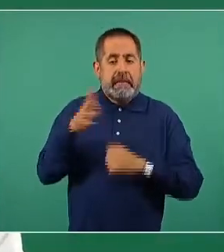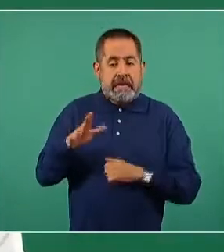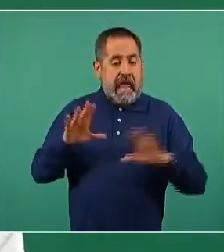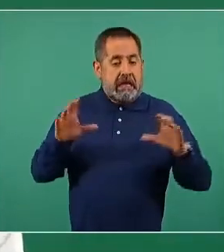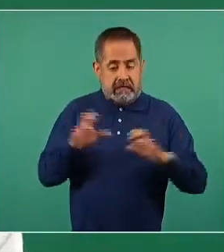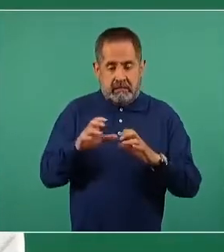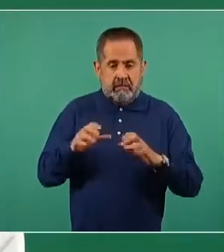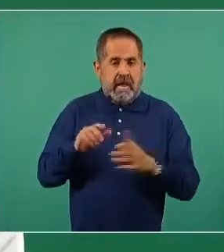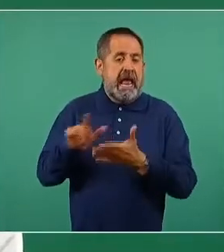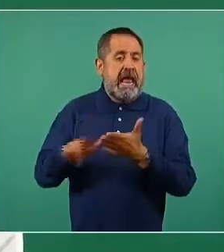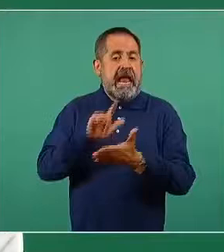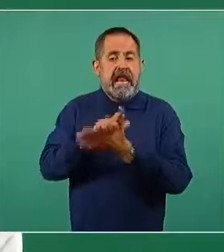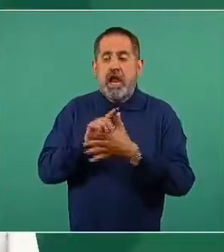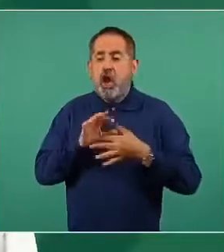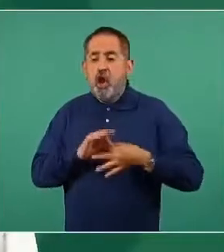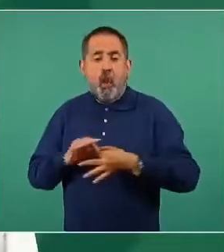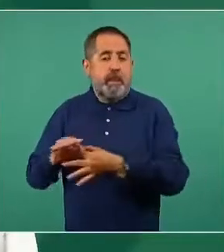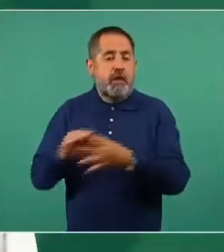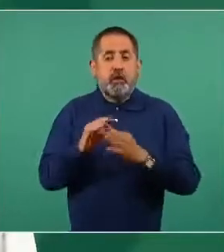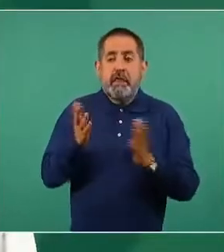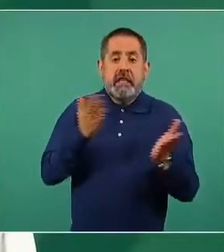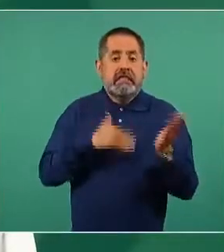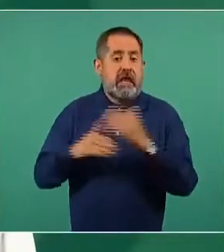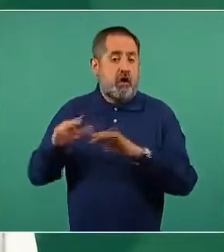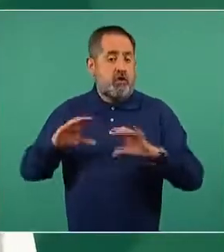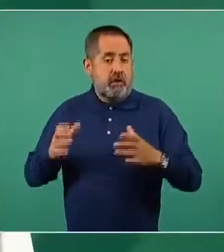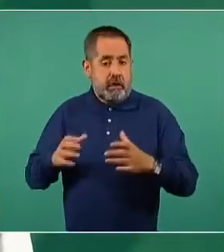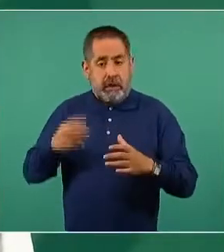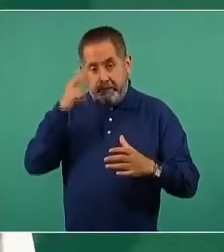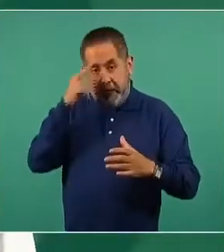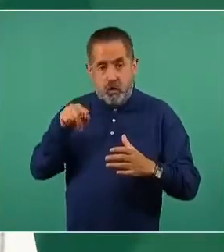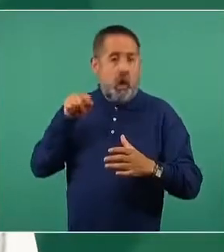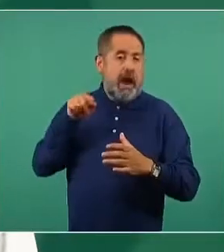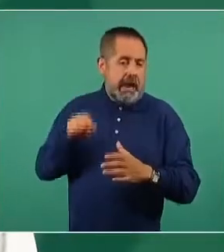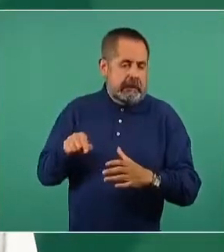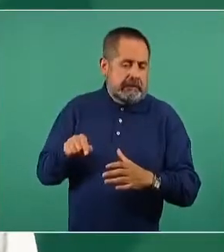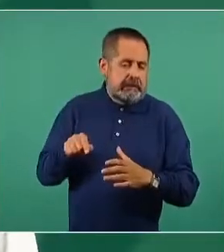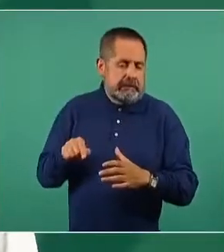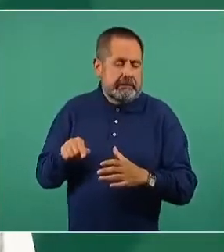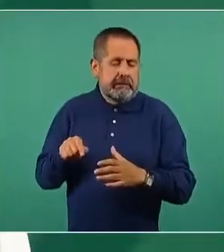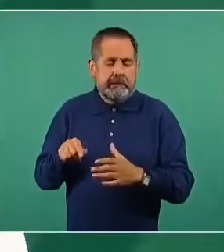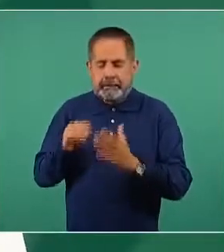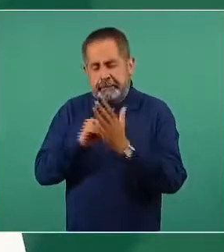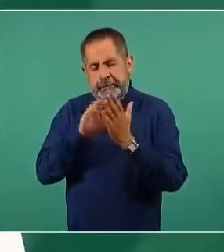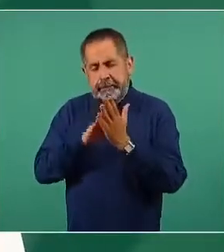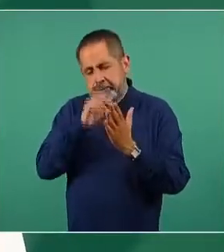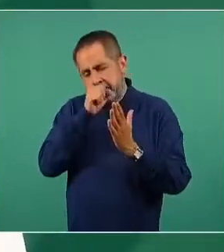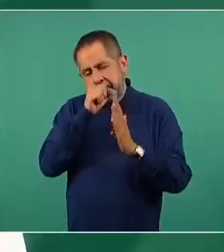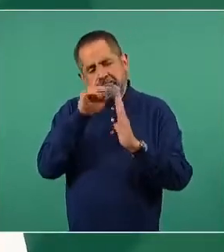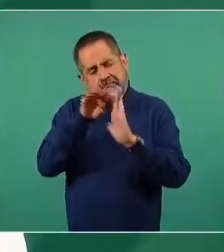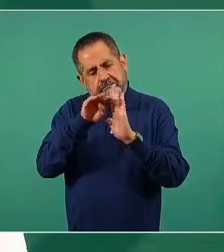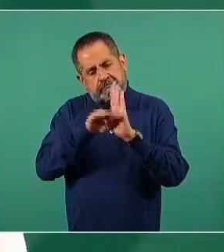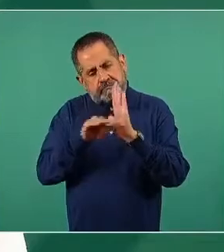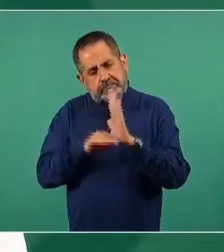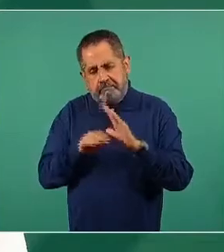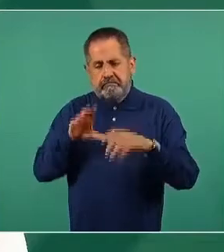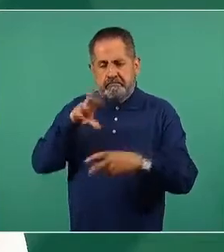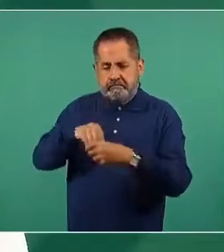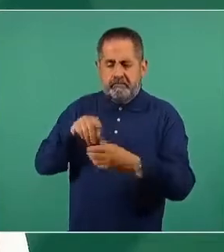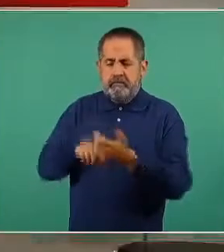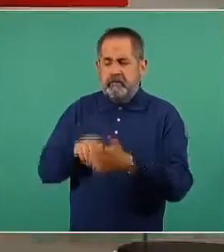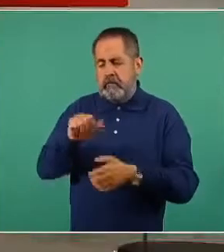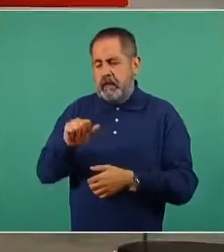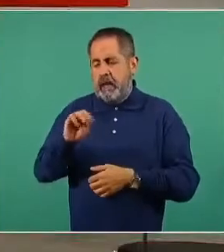estableció la Ley de Cooperación para el Desarrollo de México, en donde se estableció precisamente esta entidad